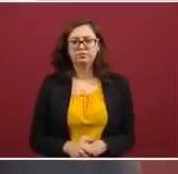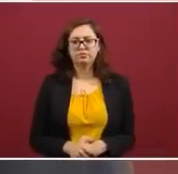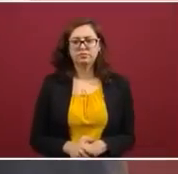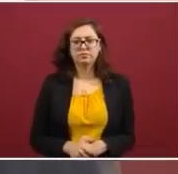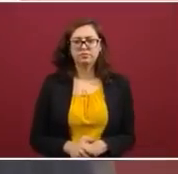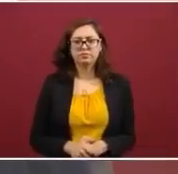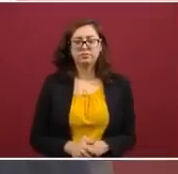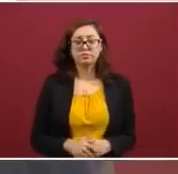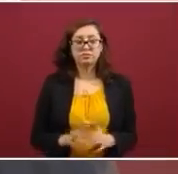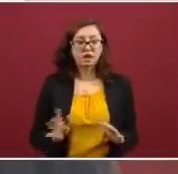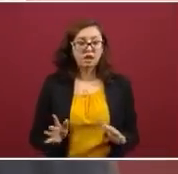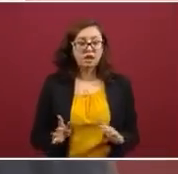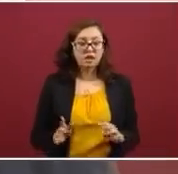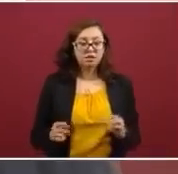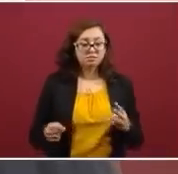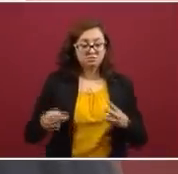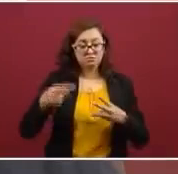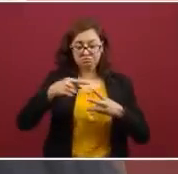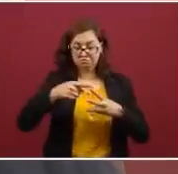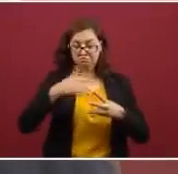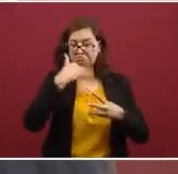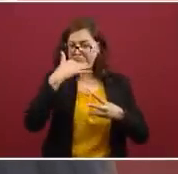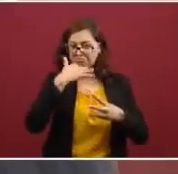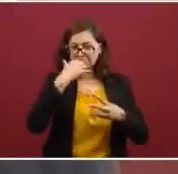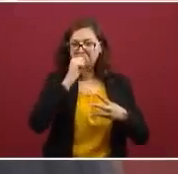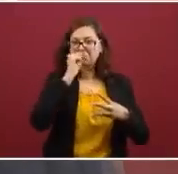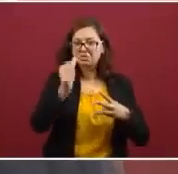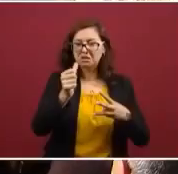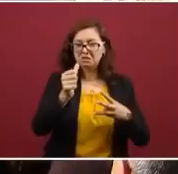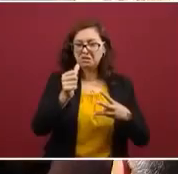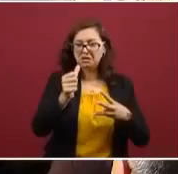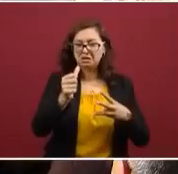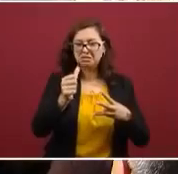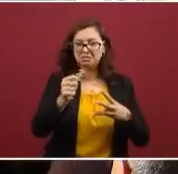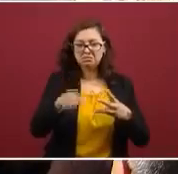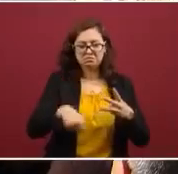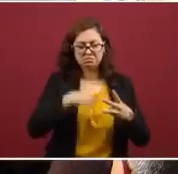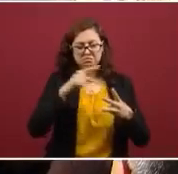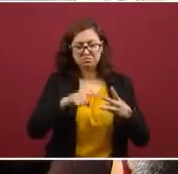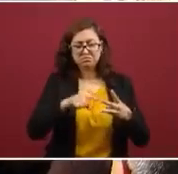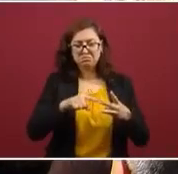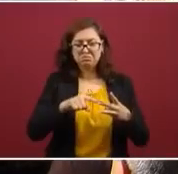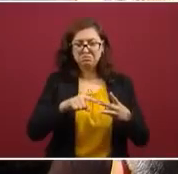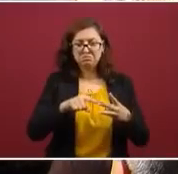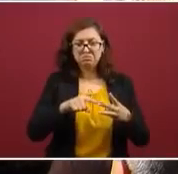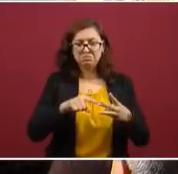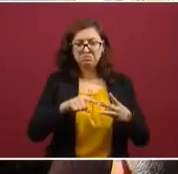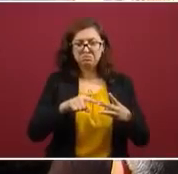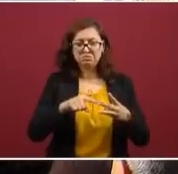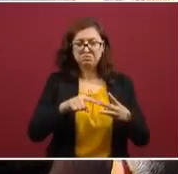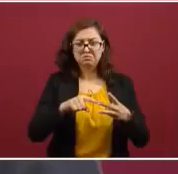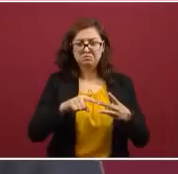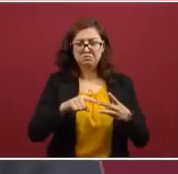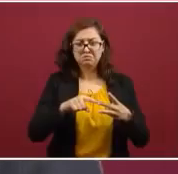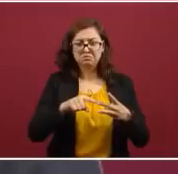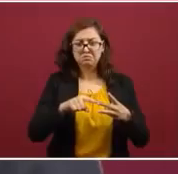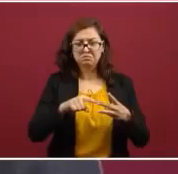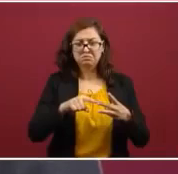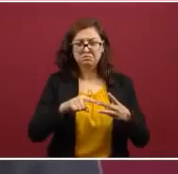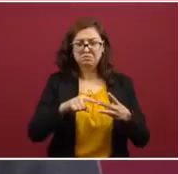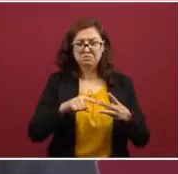libere, por no permitir la corrupción, por no hacer un